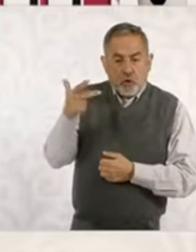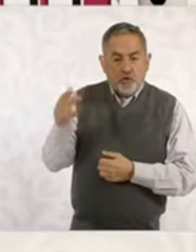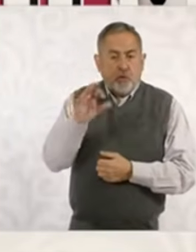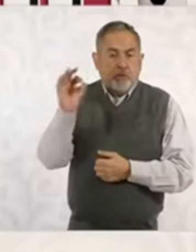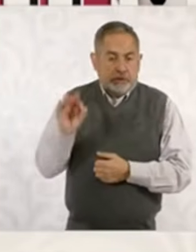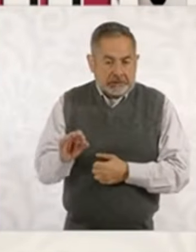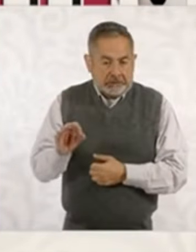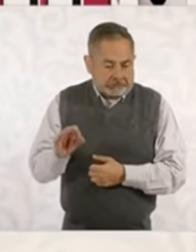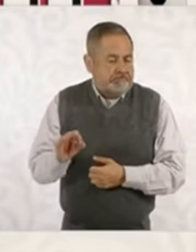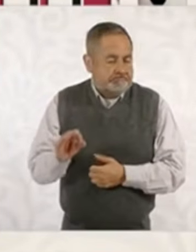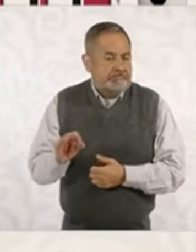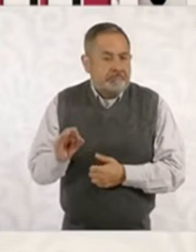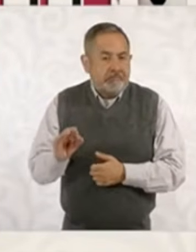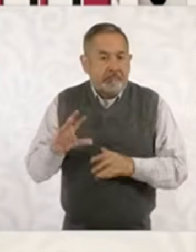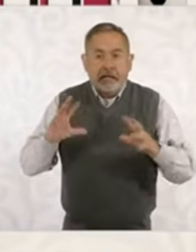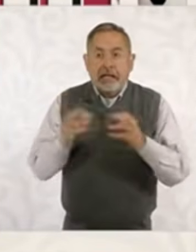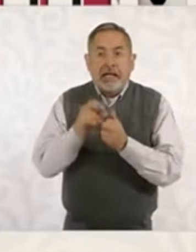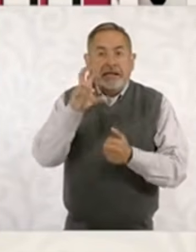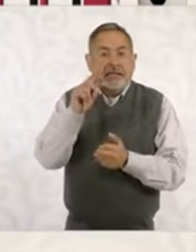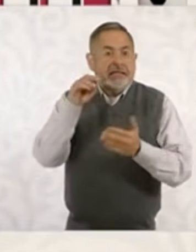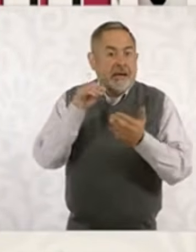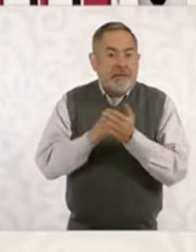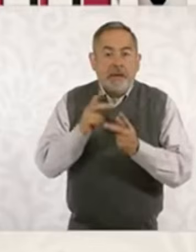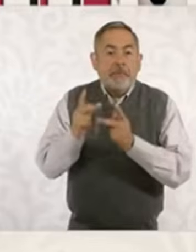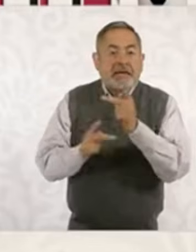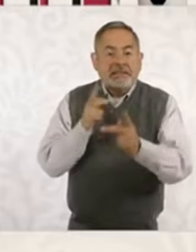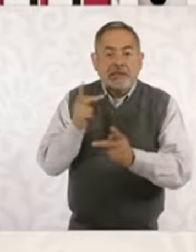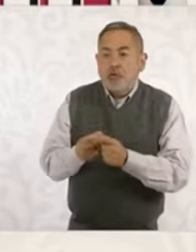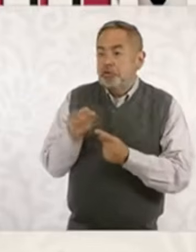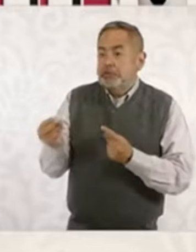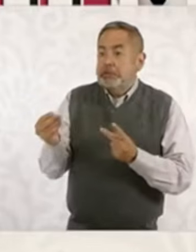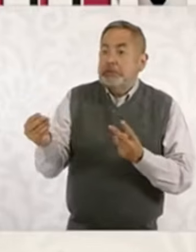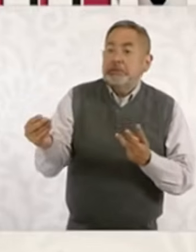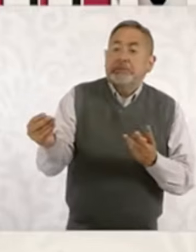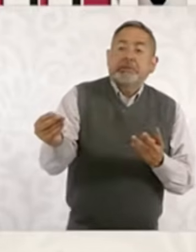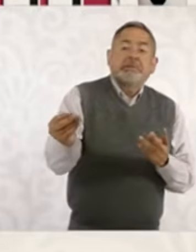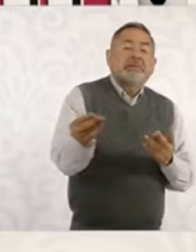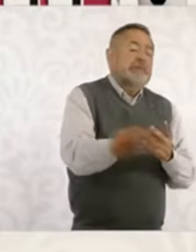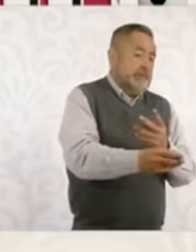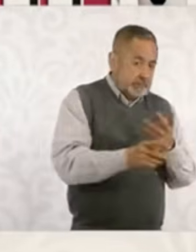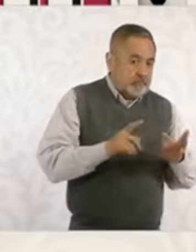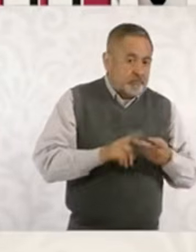de 30,000 créditos otorgados y de ellos colocamos